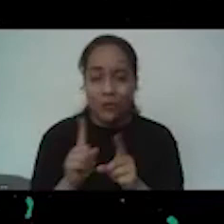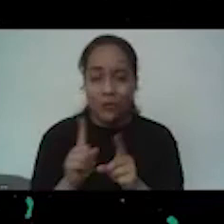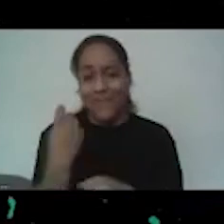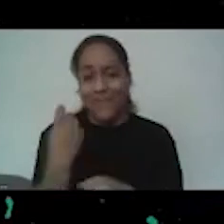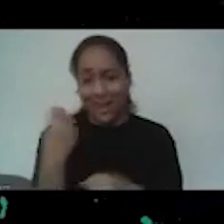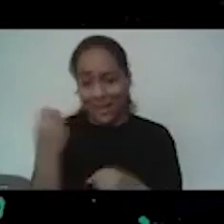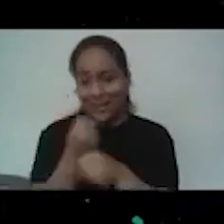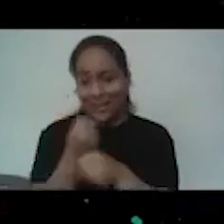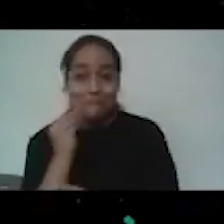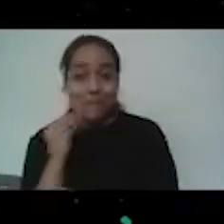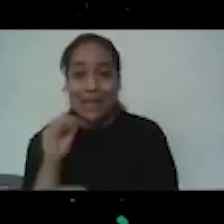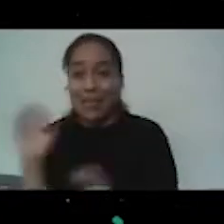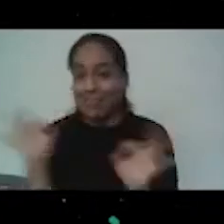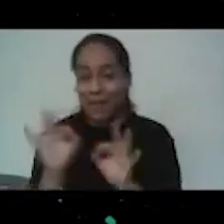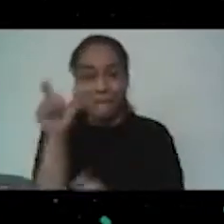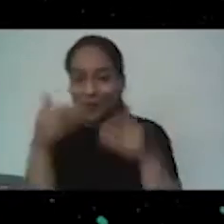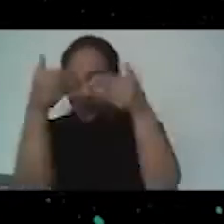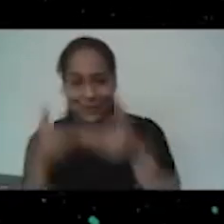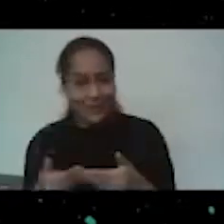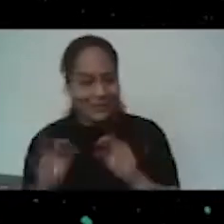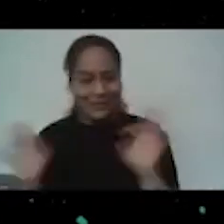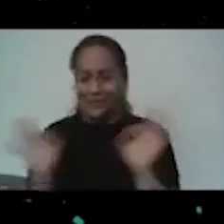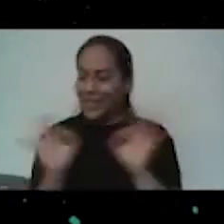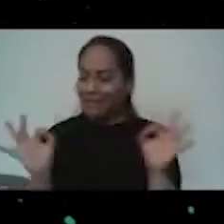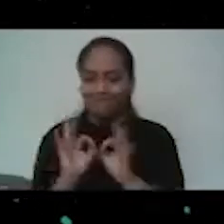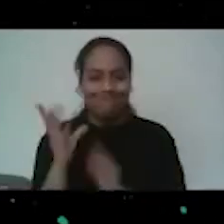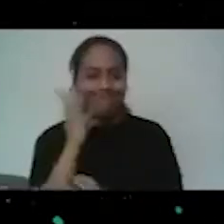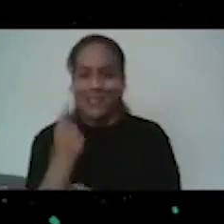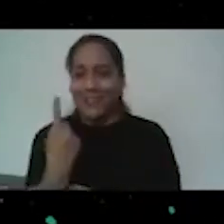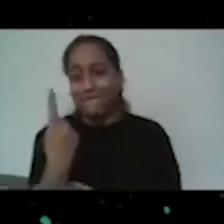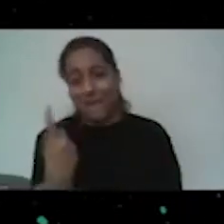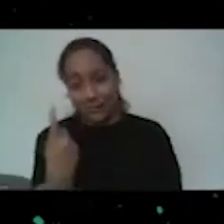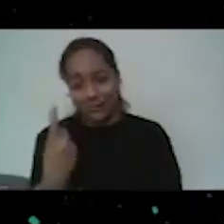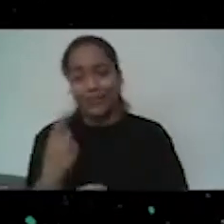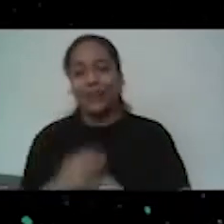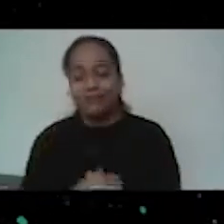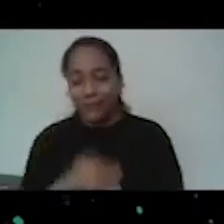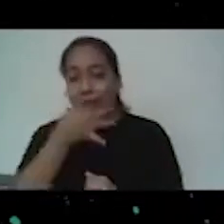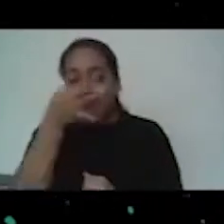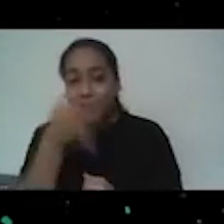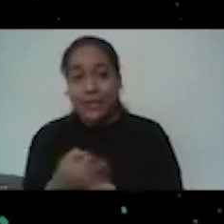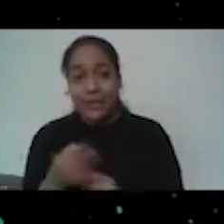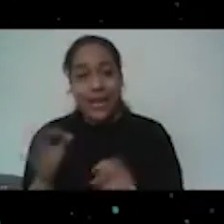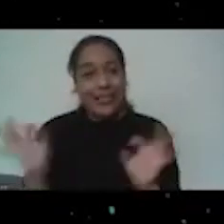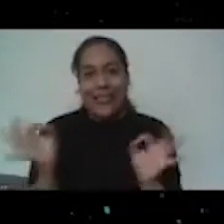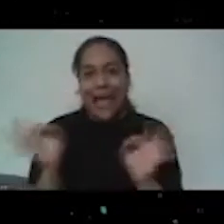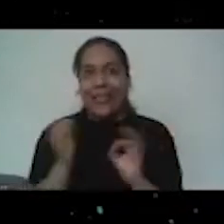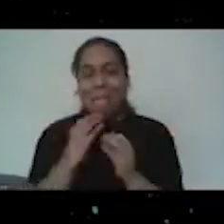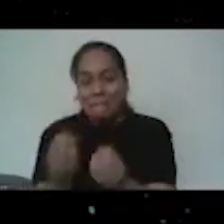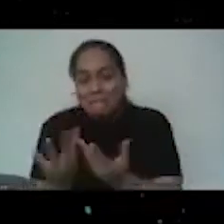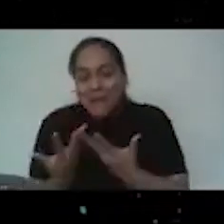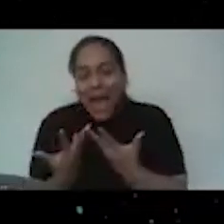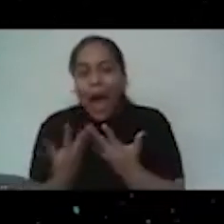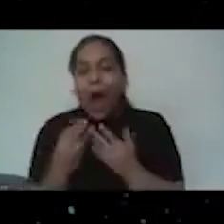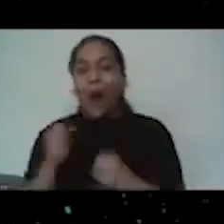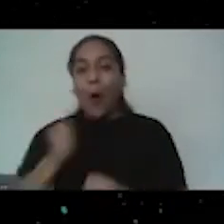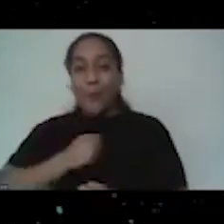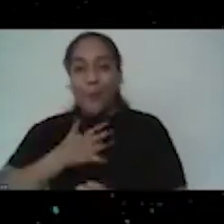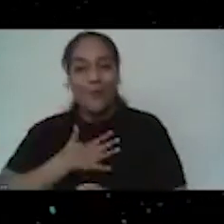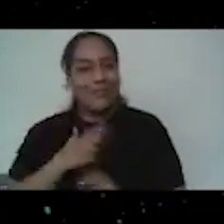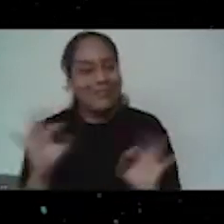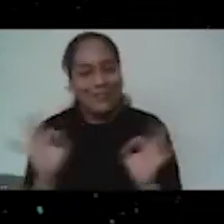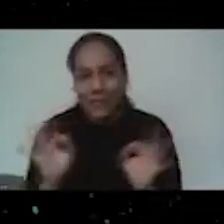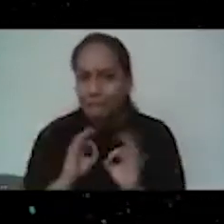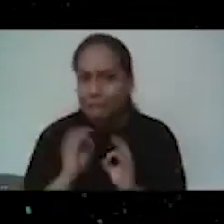con personas con discapacidad. No he tenido como ese, no se me ha dado ese regalo, porque para mí todo lo